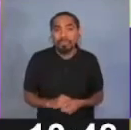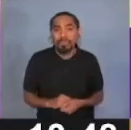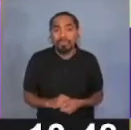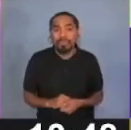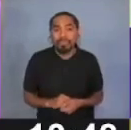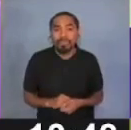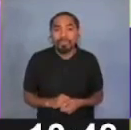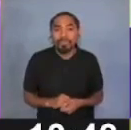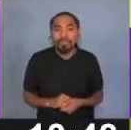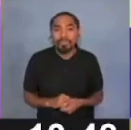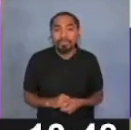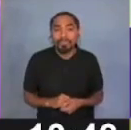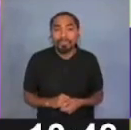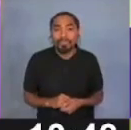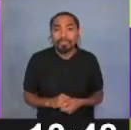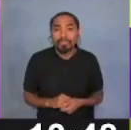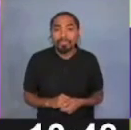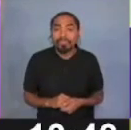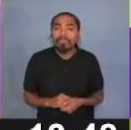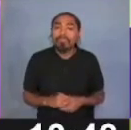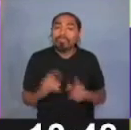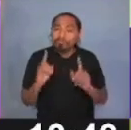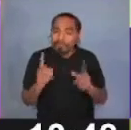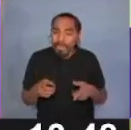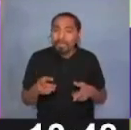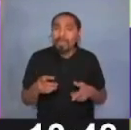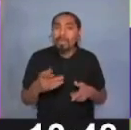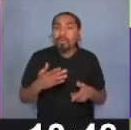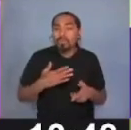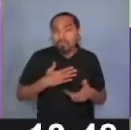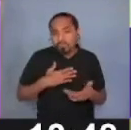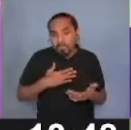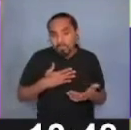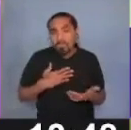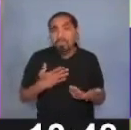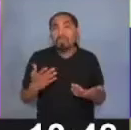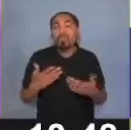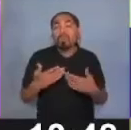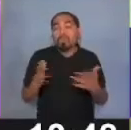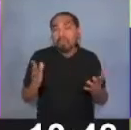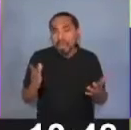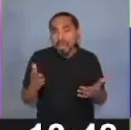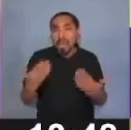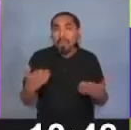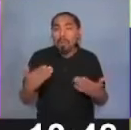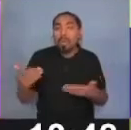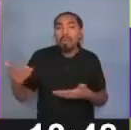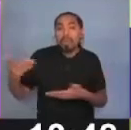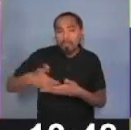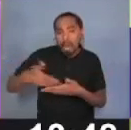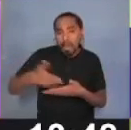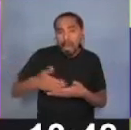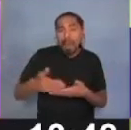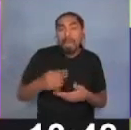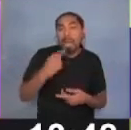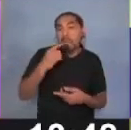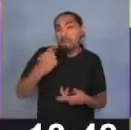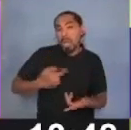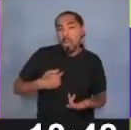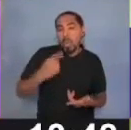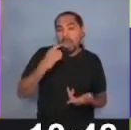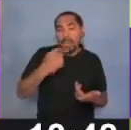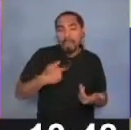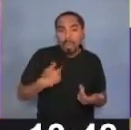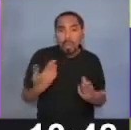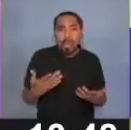supuesto, igualmente siempre estamos abiertos a cualquier consulta o a cualquier momento. Si hay alguna necesidad o algún pedido de diálogo antes